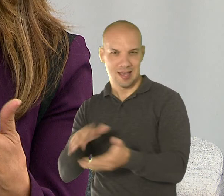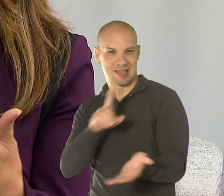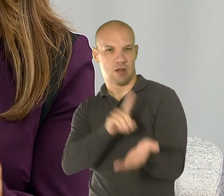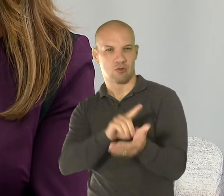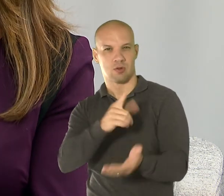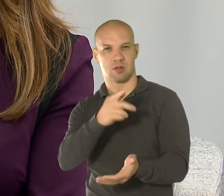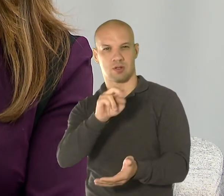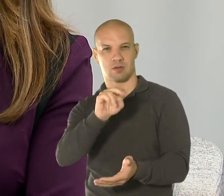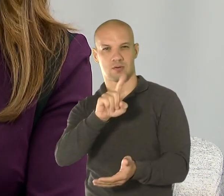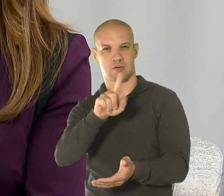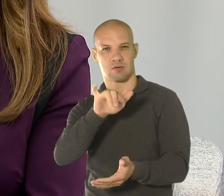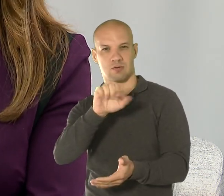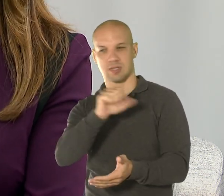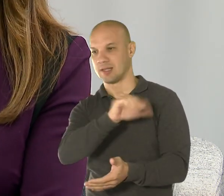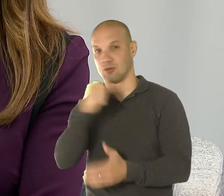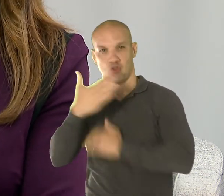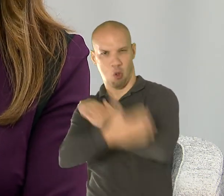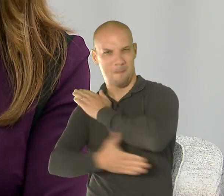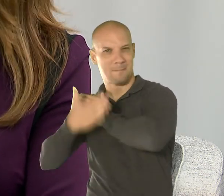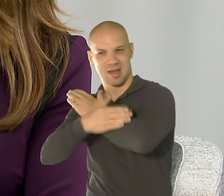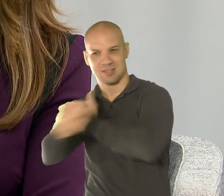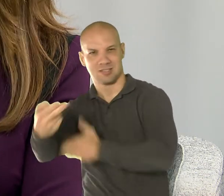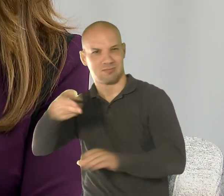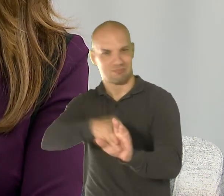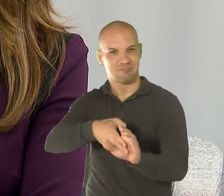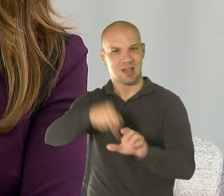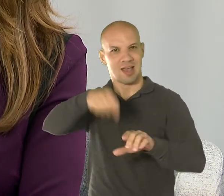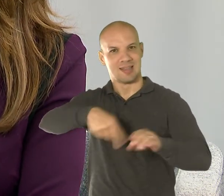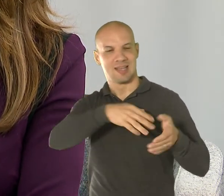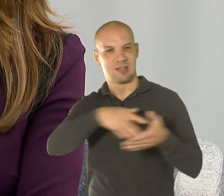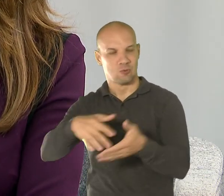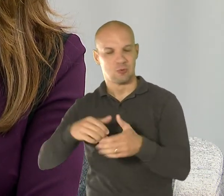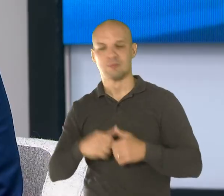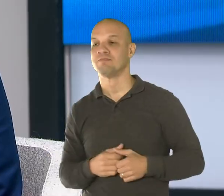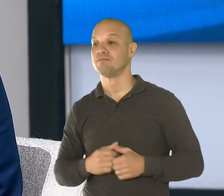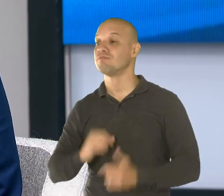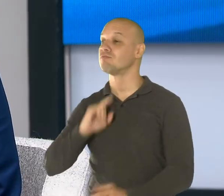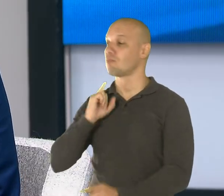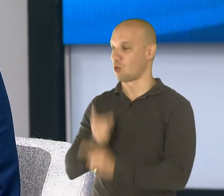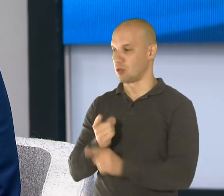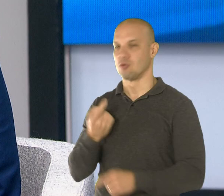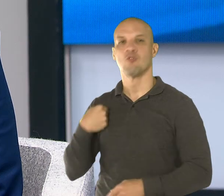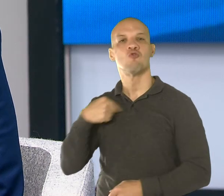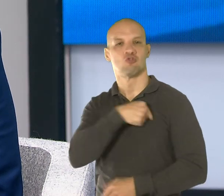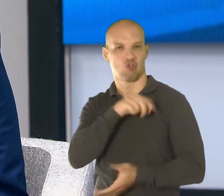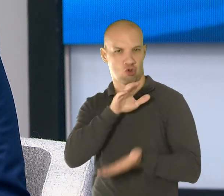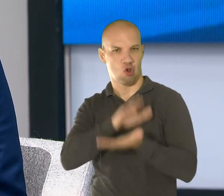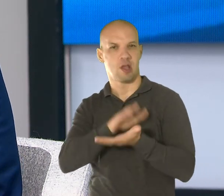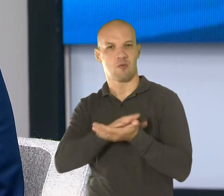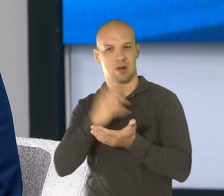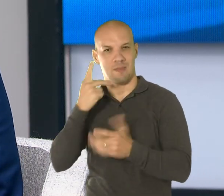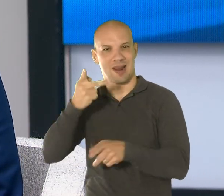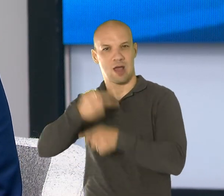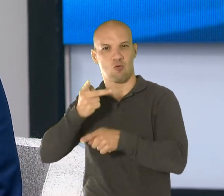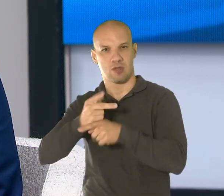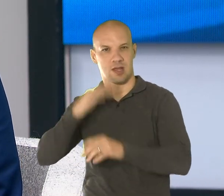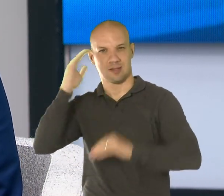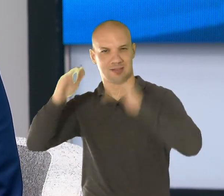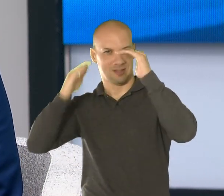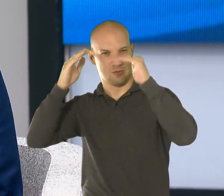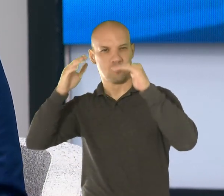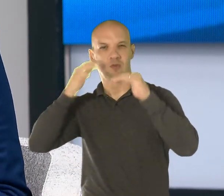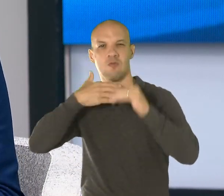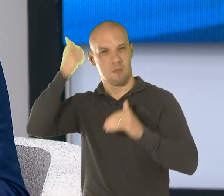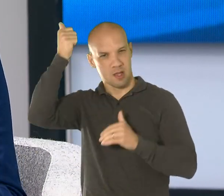y otros países también a participar de este estudio, doctor. Por supuesto, nosotros en la Escuela para Cuidar de Adultos Mayores de la Pontificia